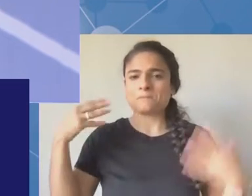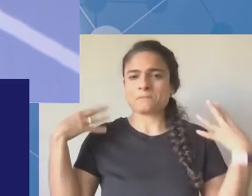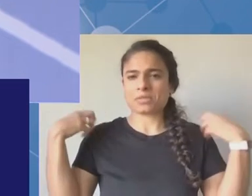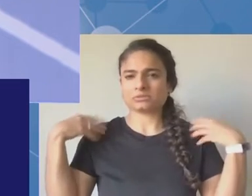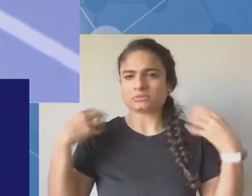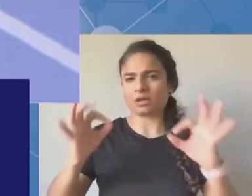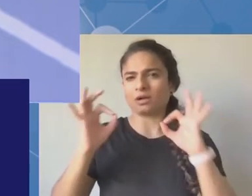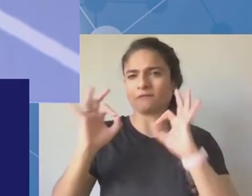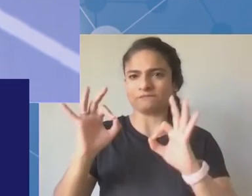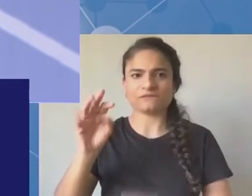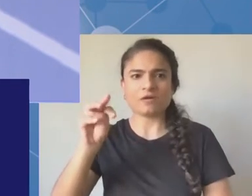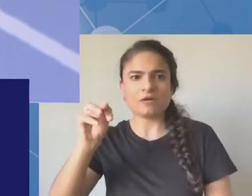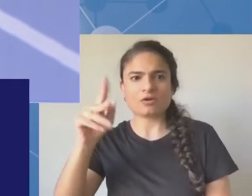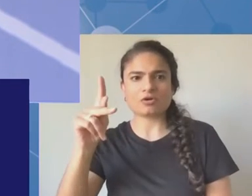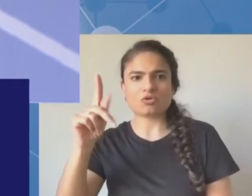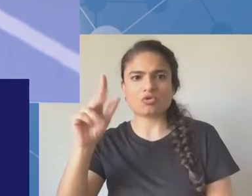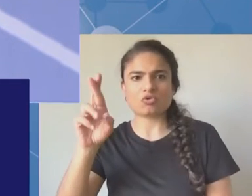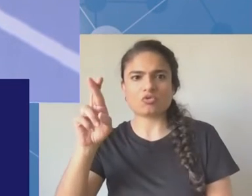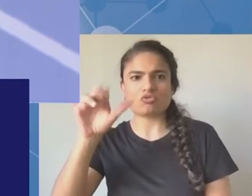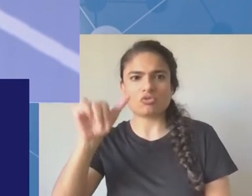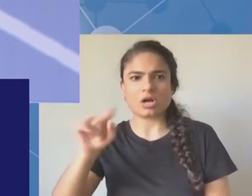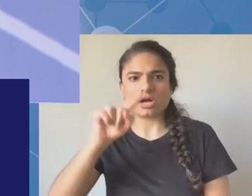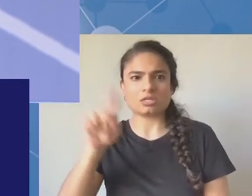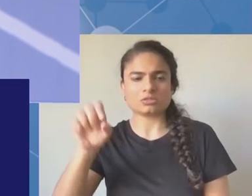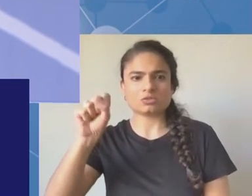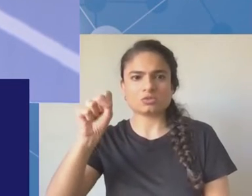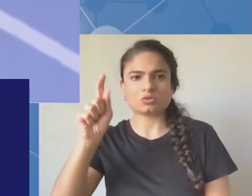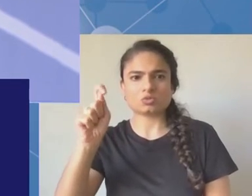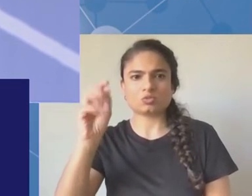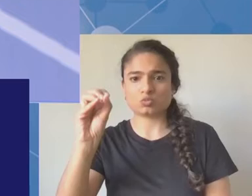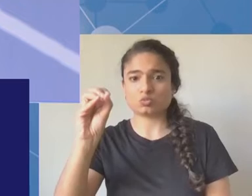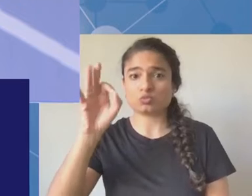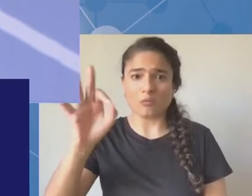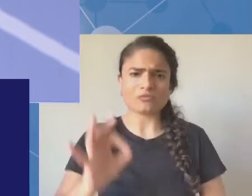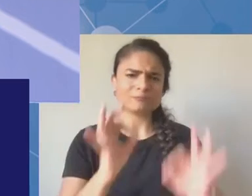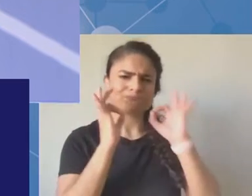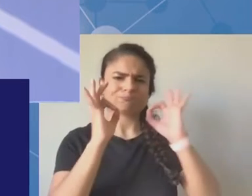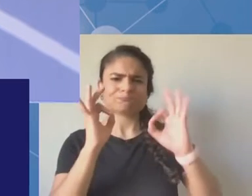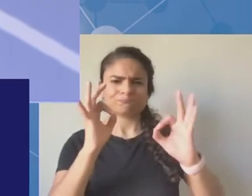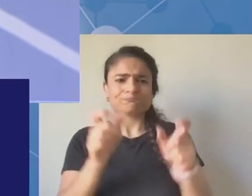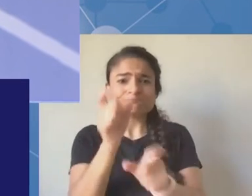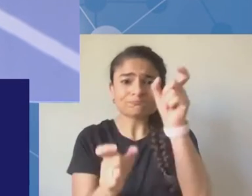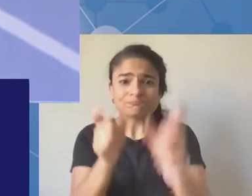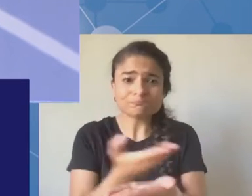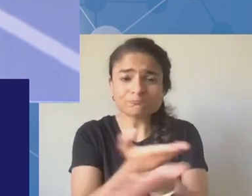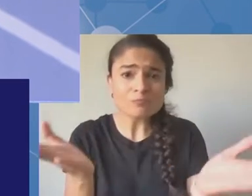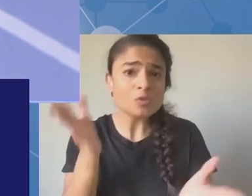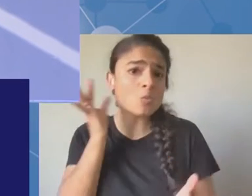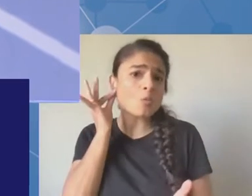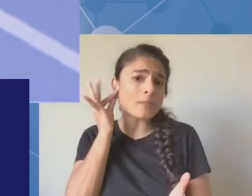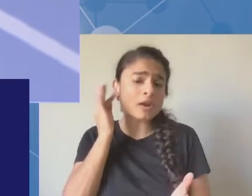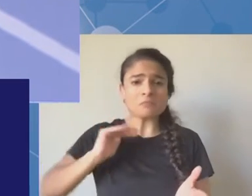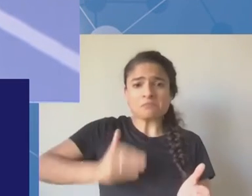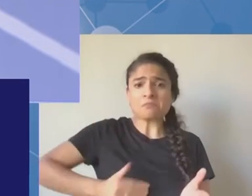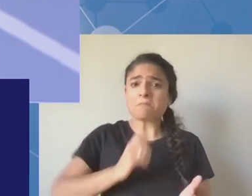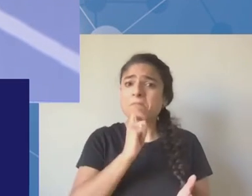muy bienvenidos. Gracias por estar aquí. Gracias por haber estado aquí con nosotros a lo largo de toda esta semana. Espero